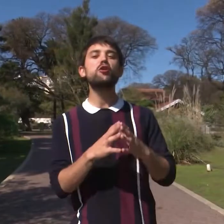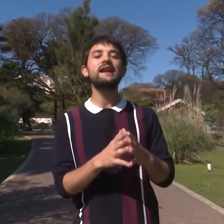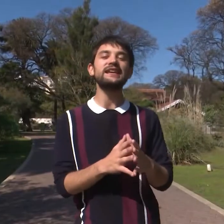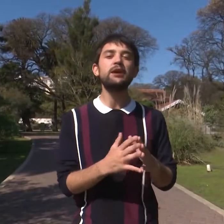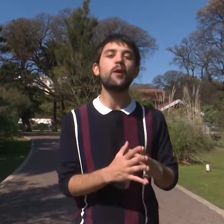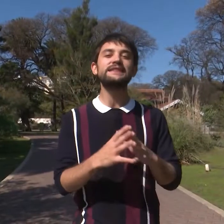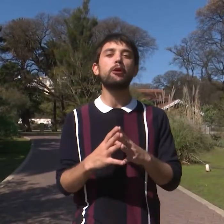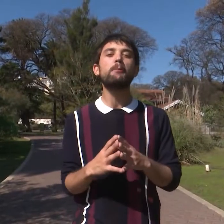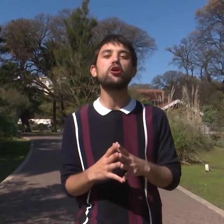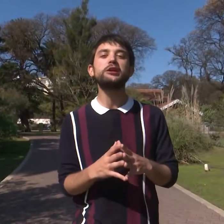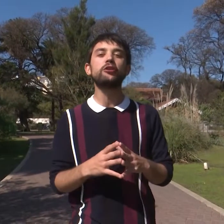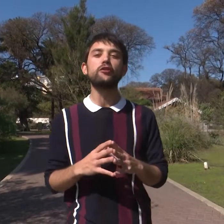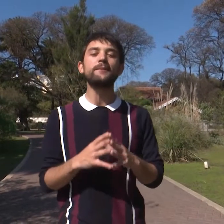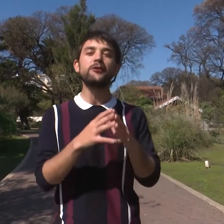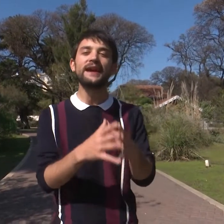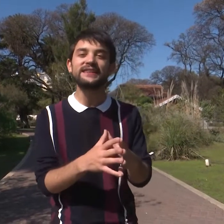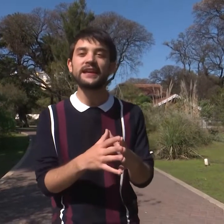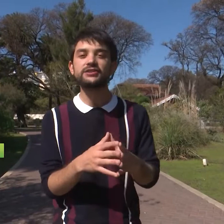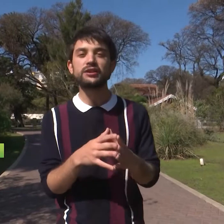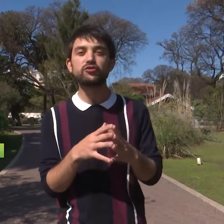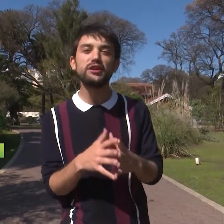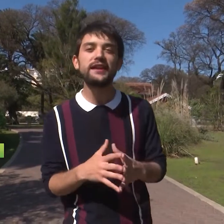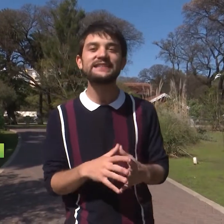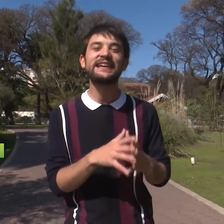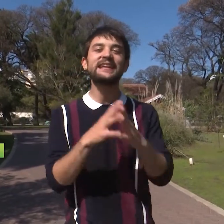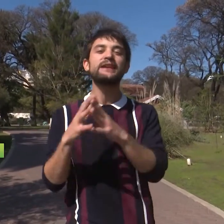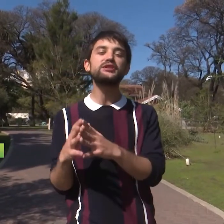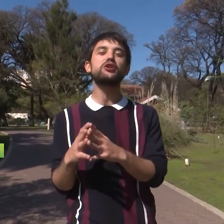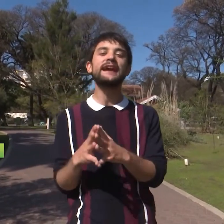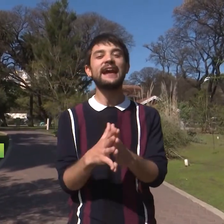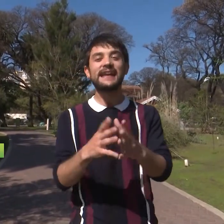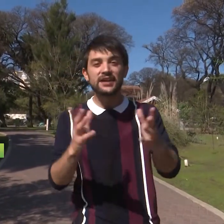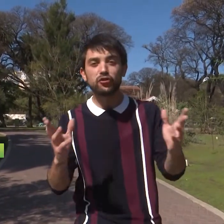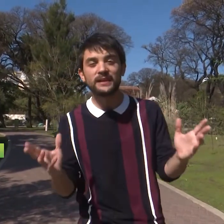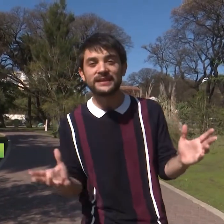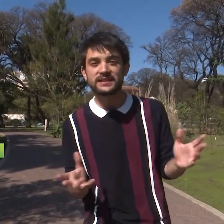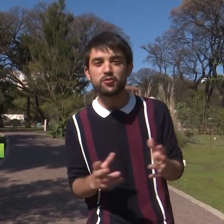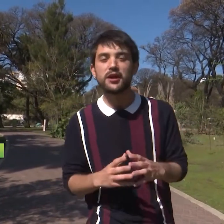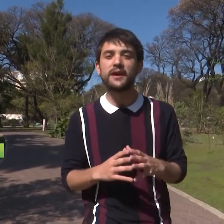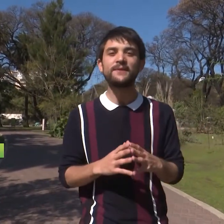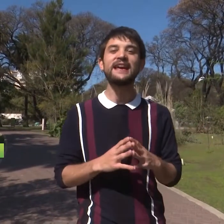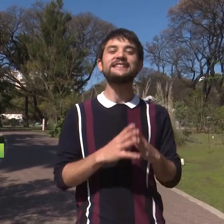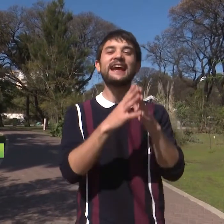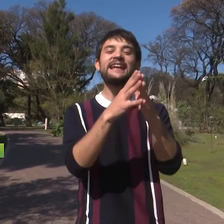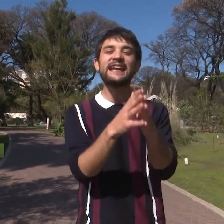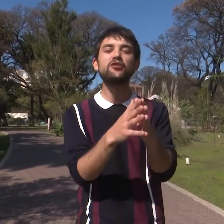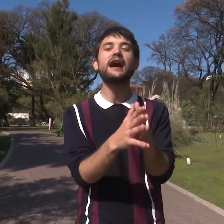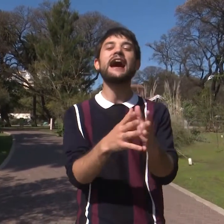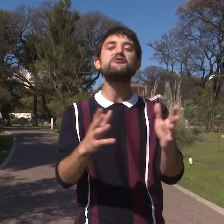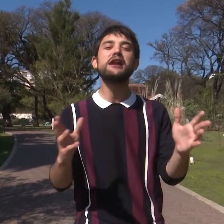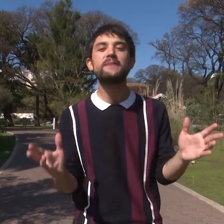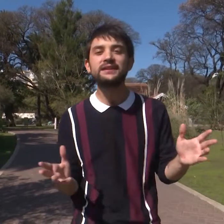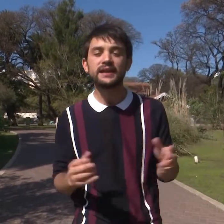La Global E-Waste Monitor del 2020 de Naciones Unidas estableció que en el año 2019 se